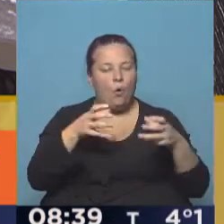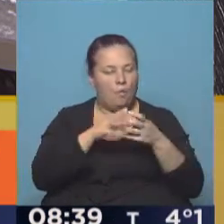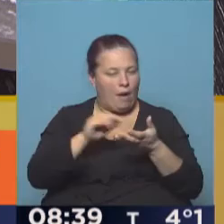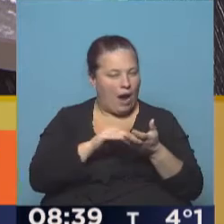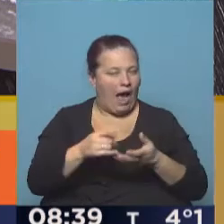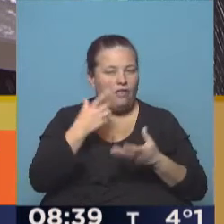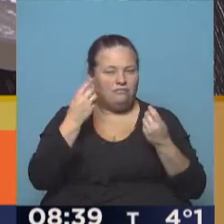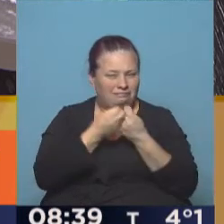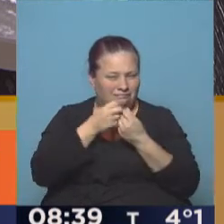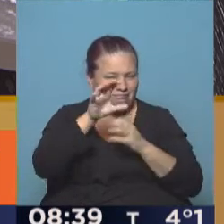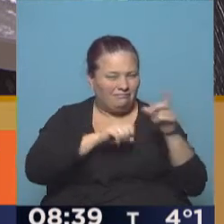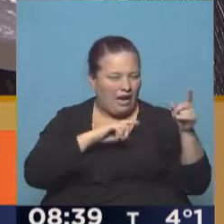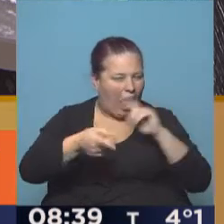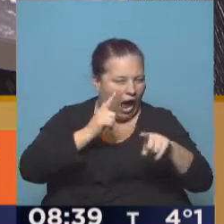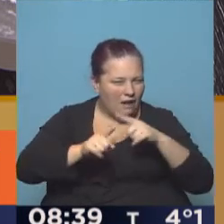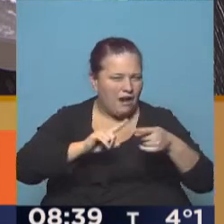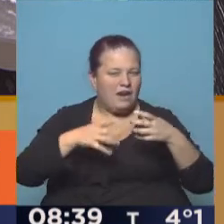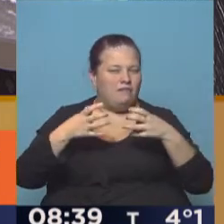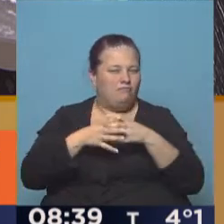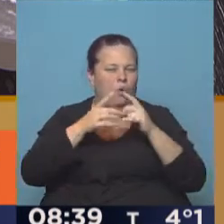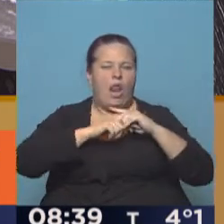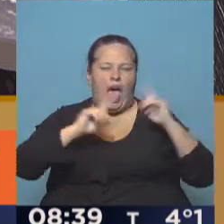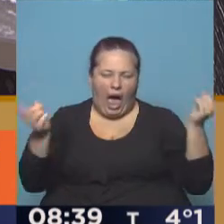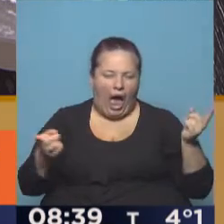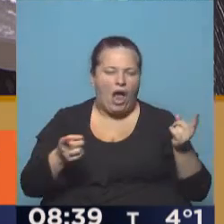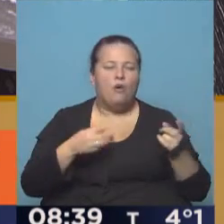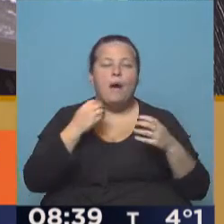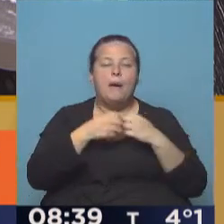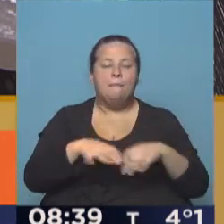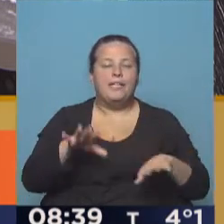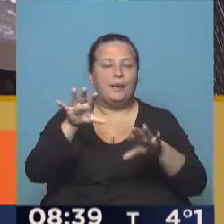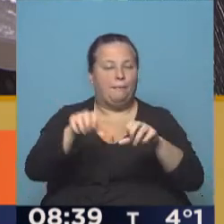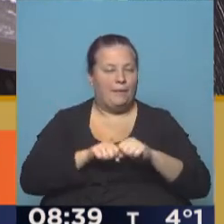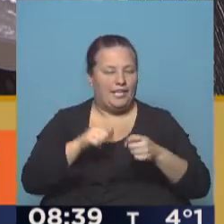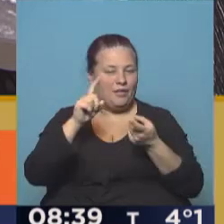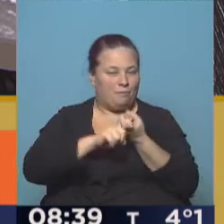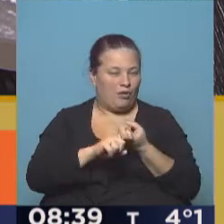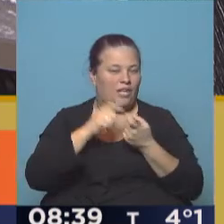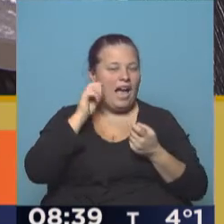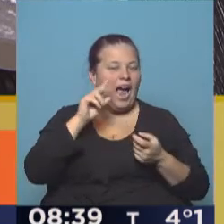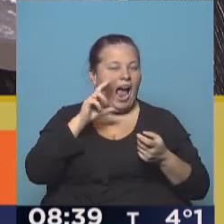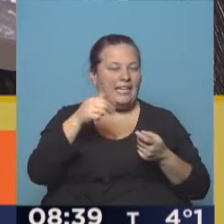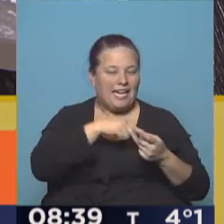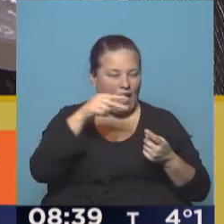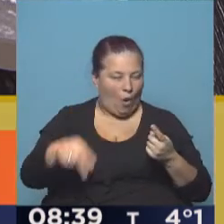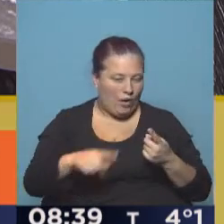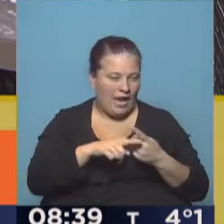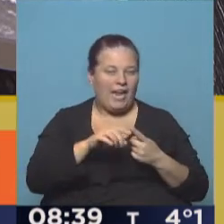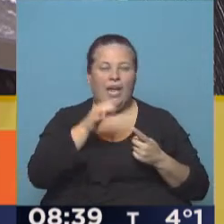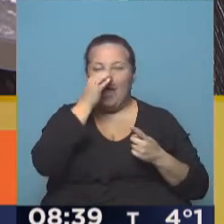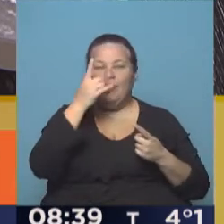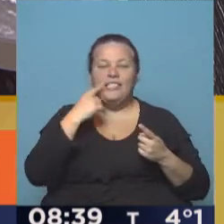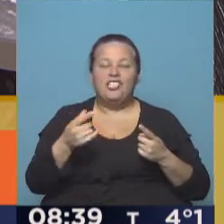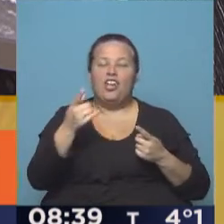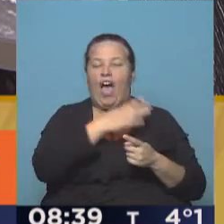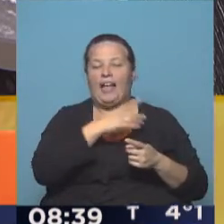Un secuestro masivo, coordinado, sostenido en el tiempo, porque arranca con la detención del matrimonio García Candeloro en Neuquén, 25 días antes